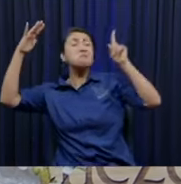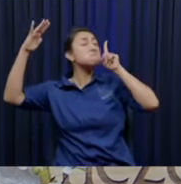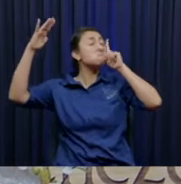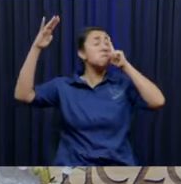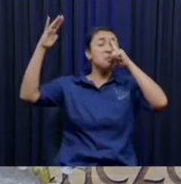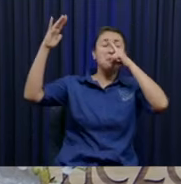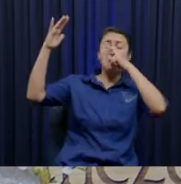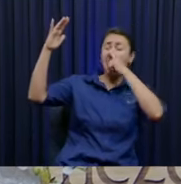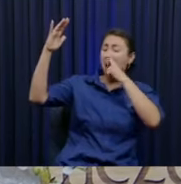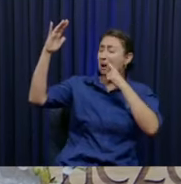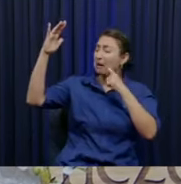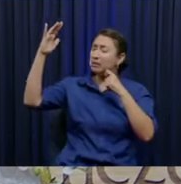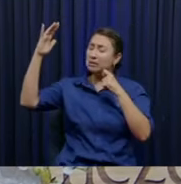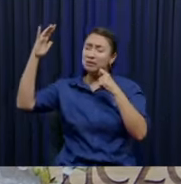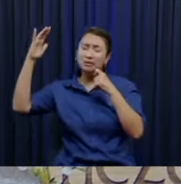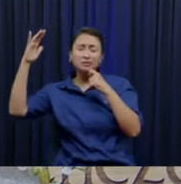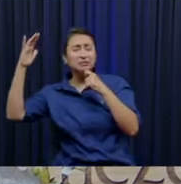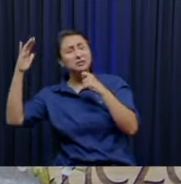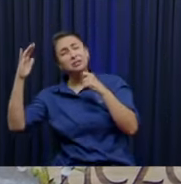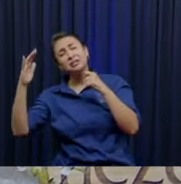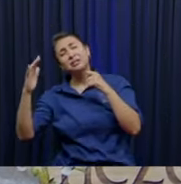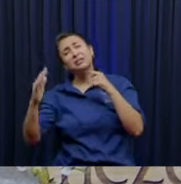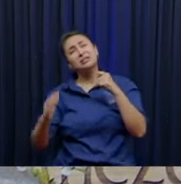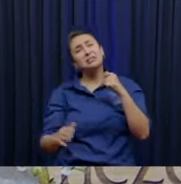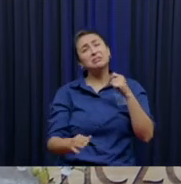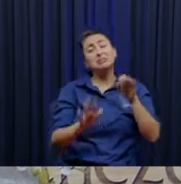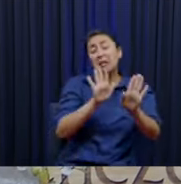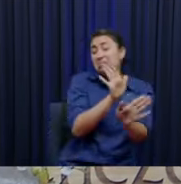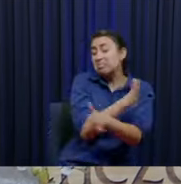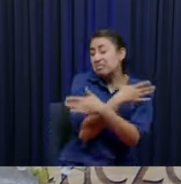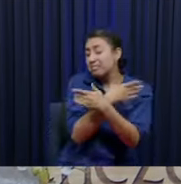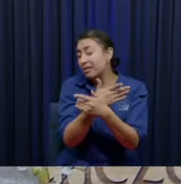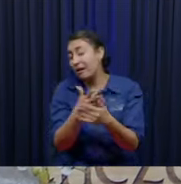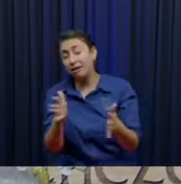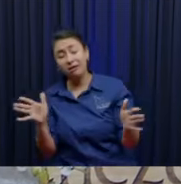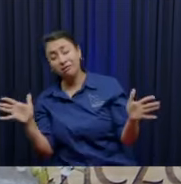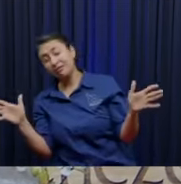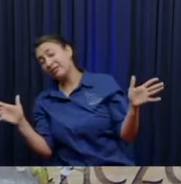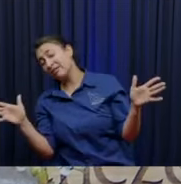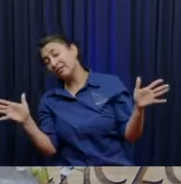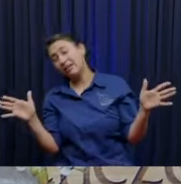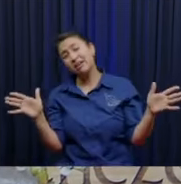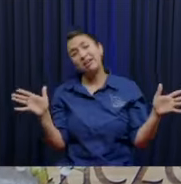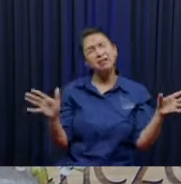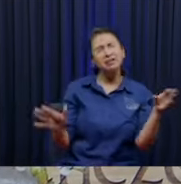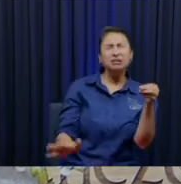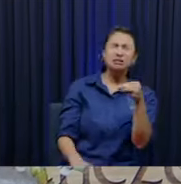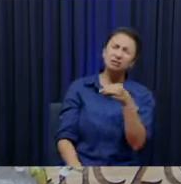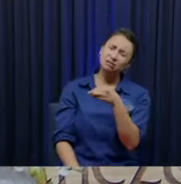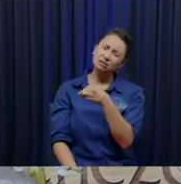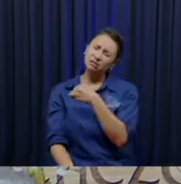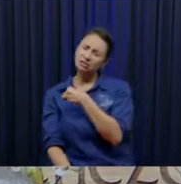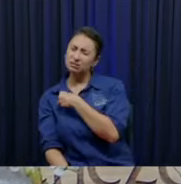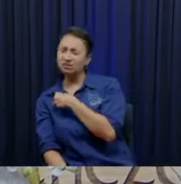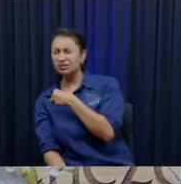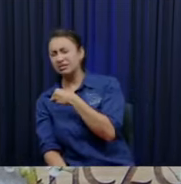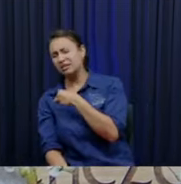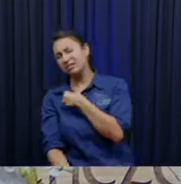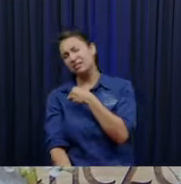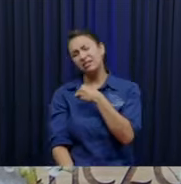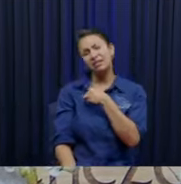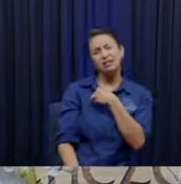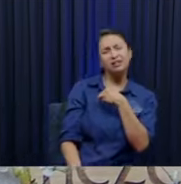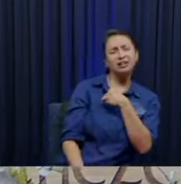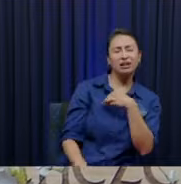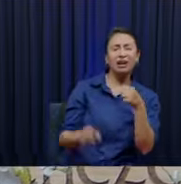encontrara Dios un ser que quisiera hacer